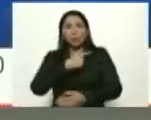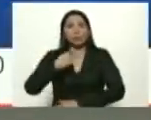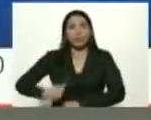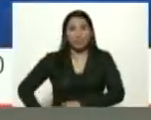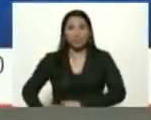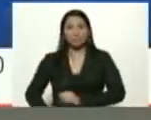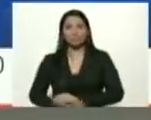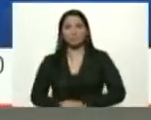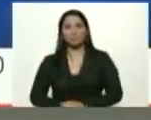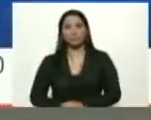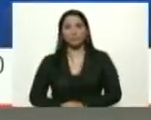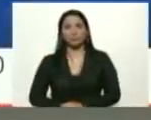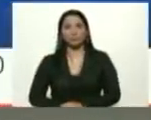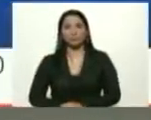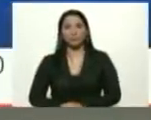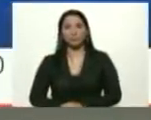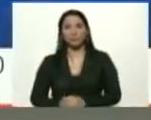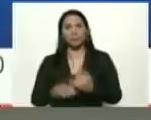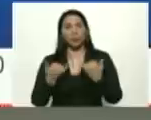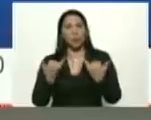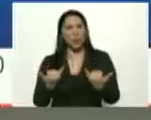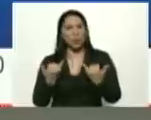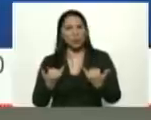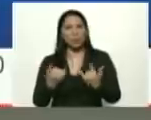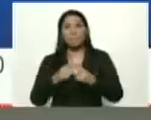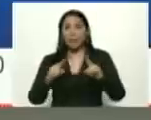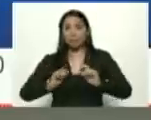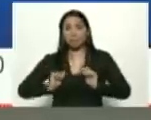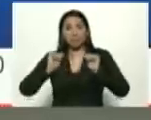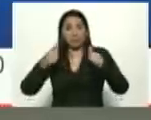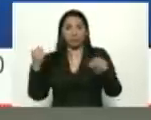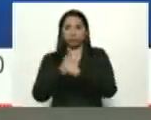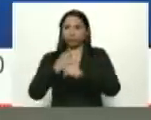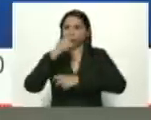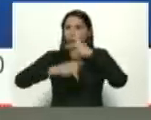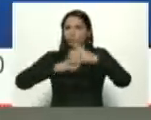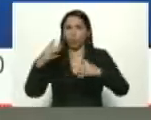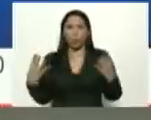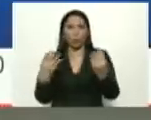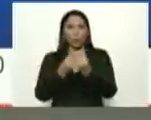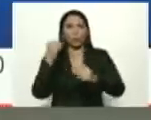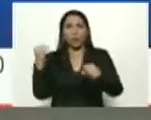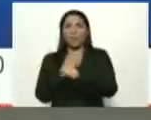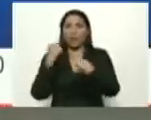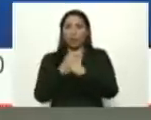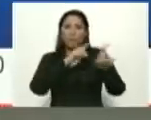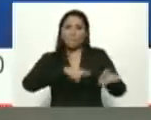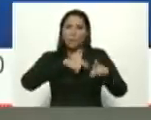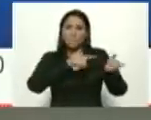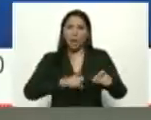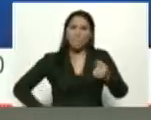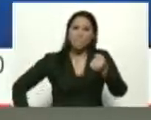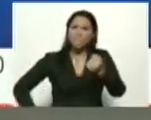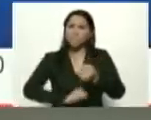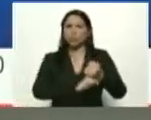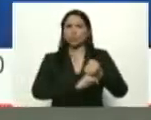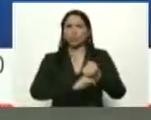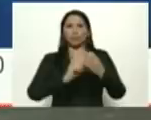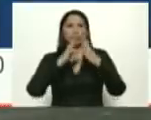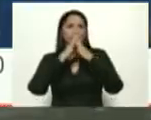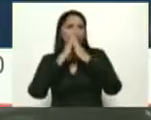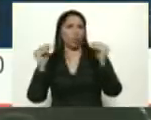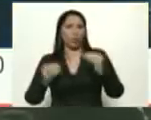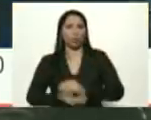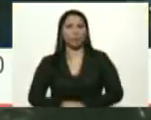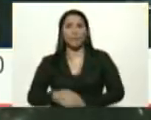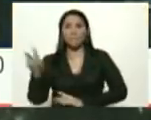de la China directo al ciclo productivo con los trabajadores del campo, apoyando con todo para